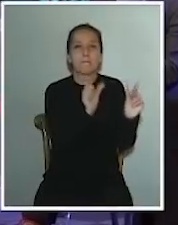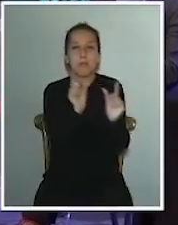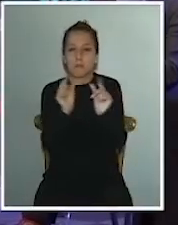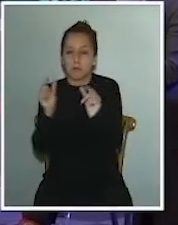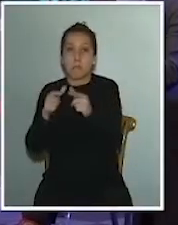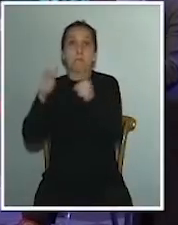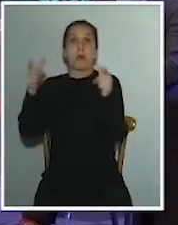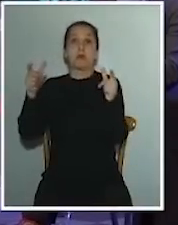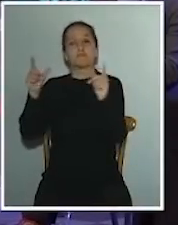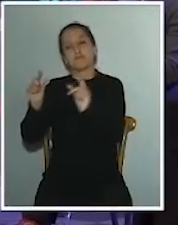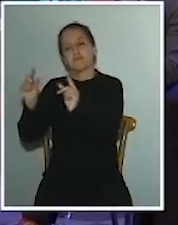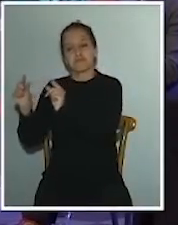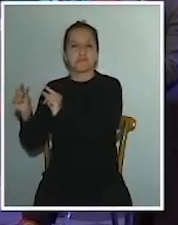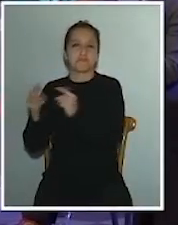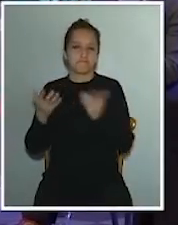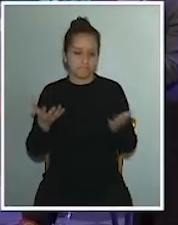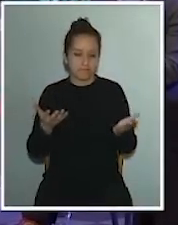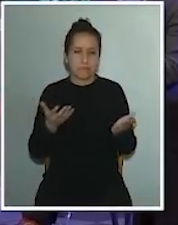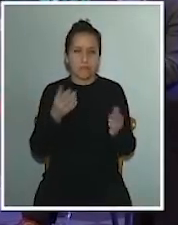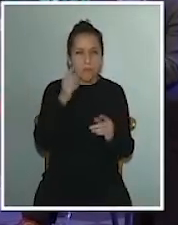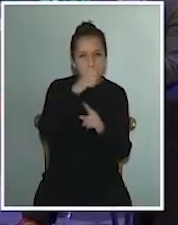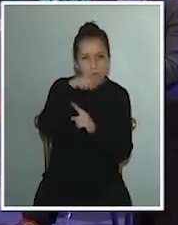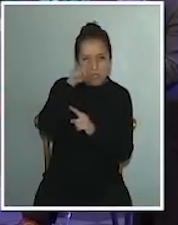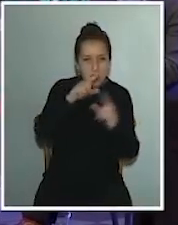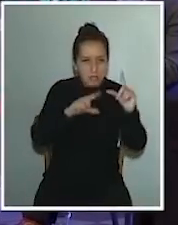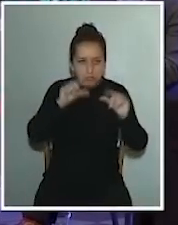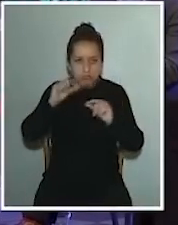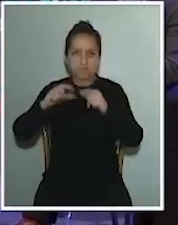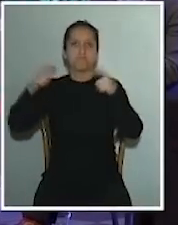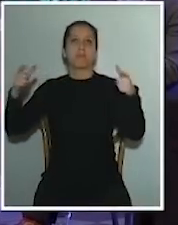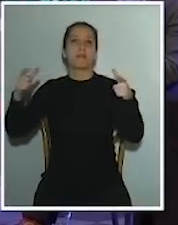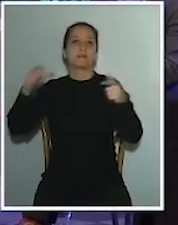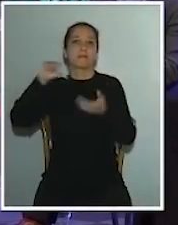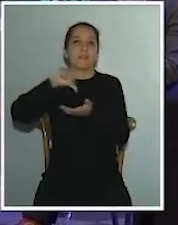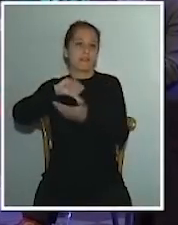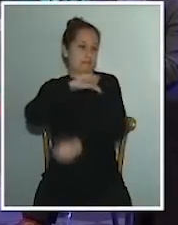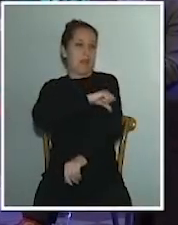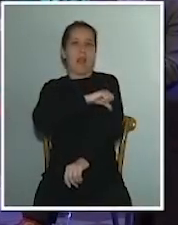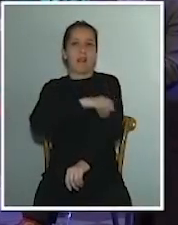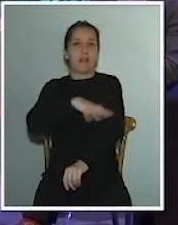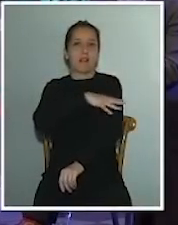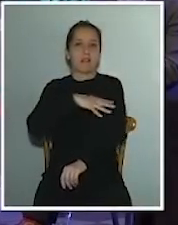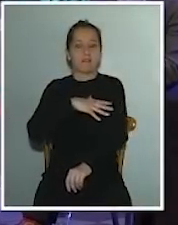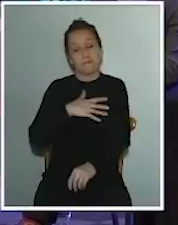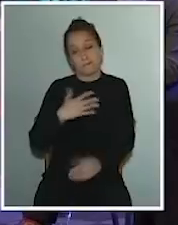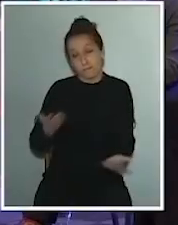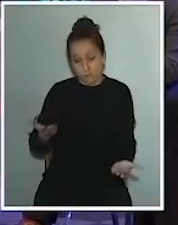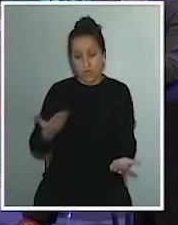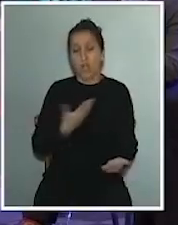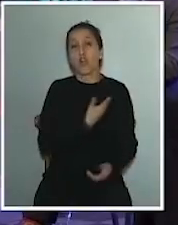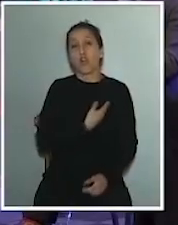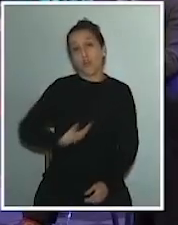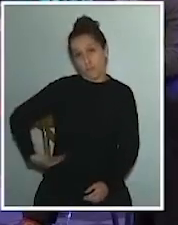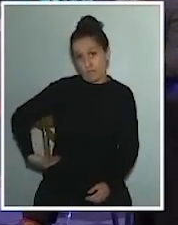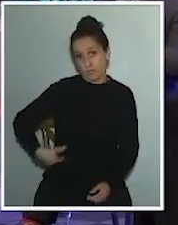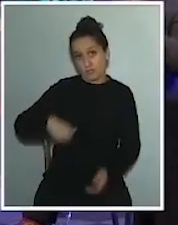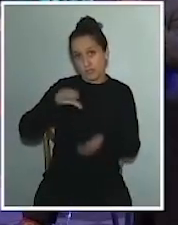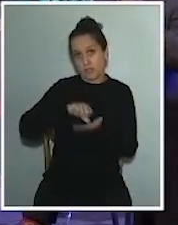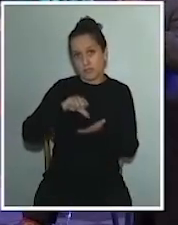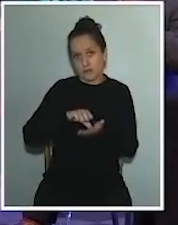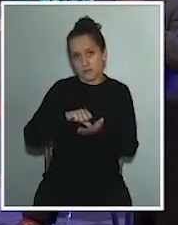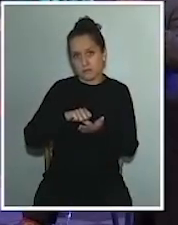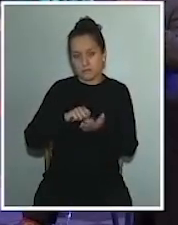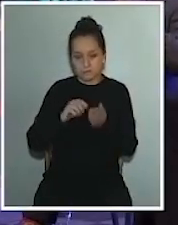no tienen el mismo peso de habitantes que la zona central por lo tanto para el gobierno central Si uno quisiera